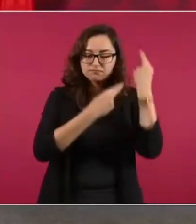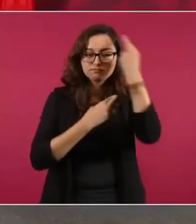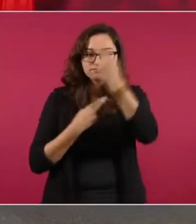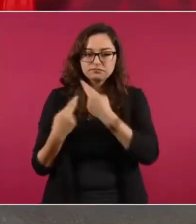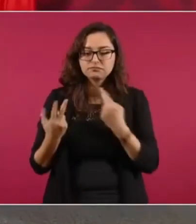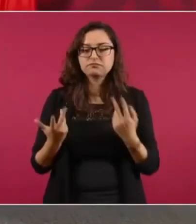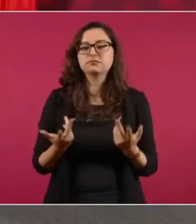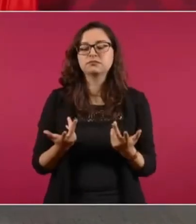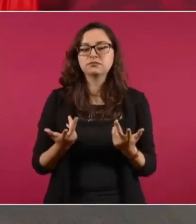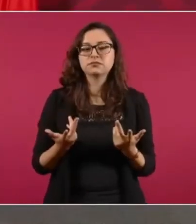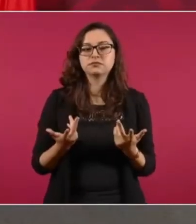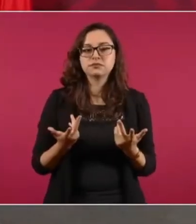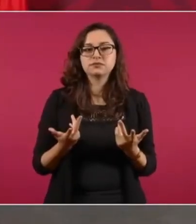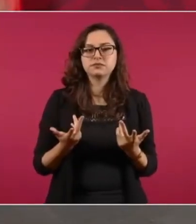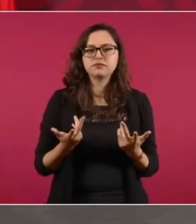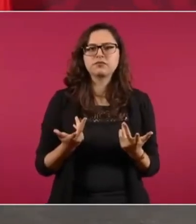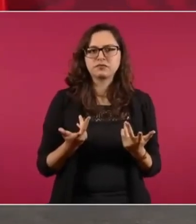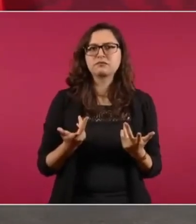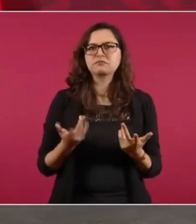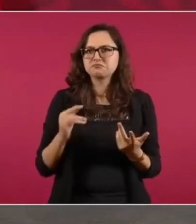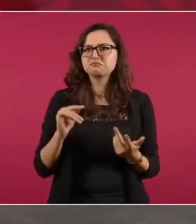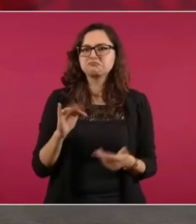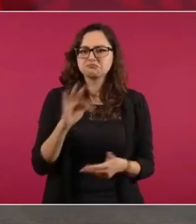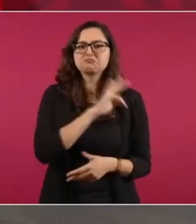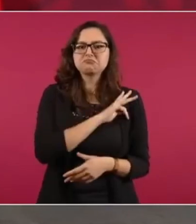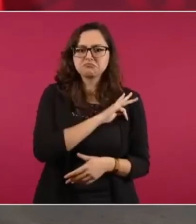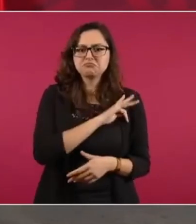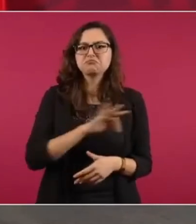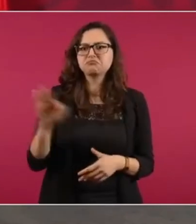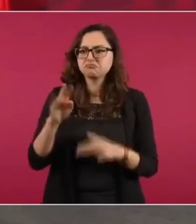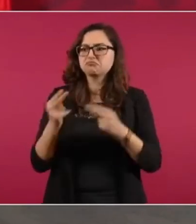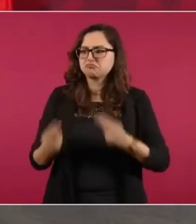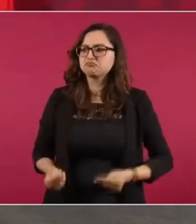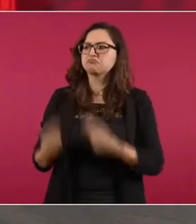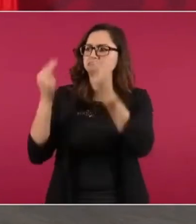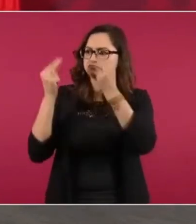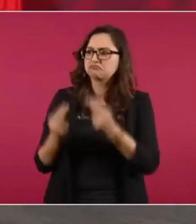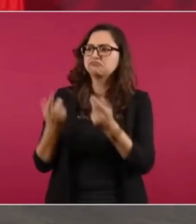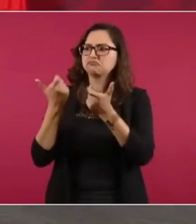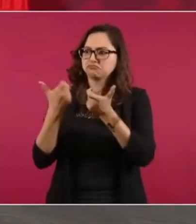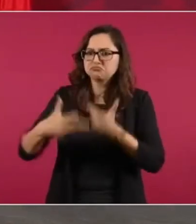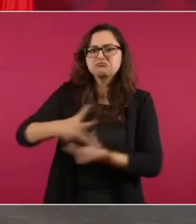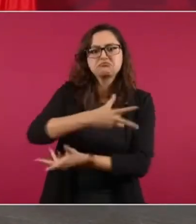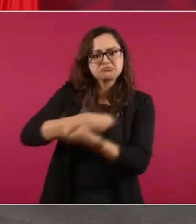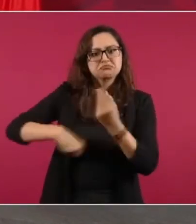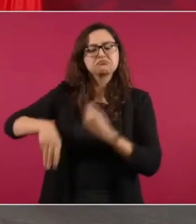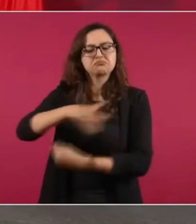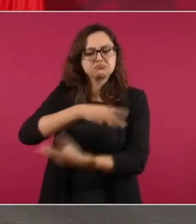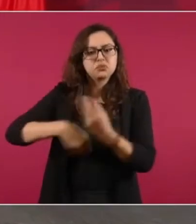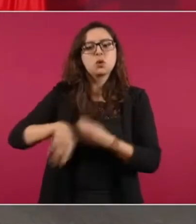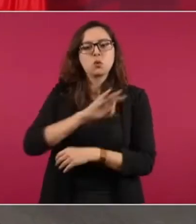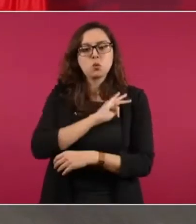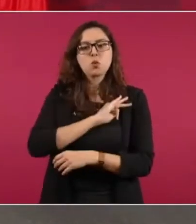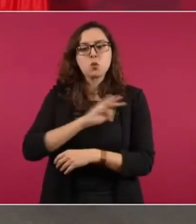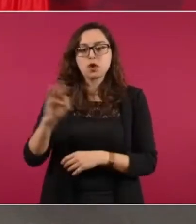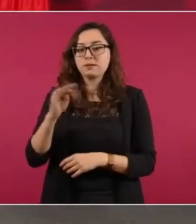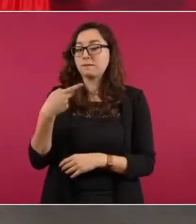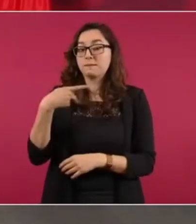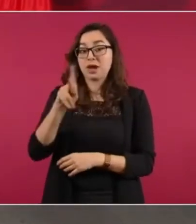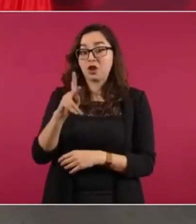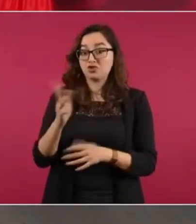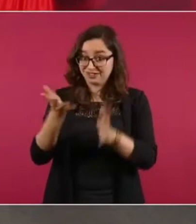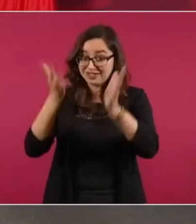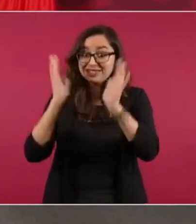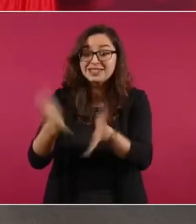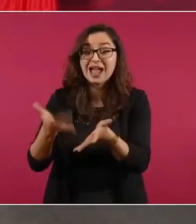se habla de que es rentable la empresa, pero todavía no decidimos. Vamos